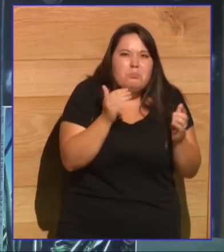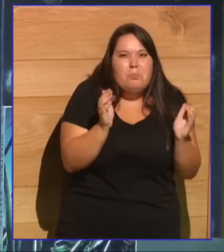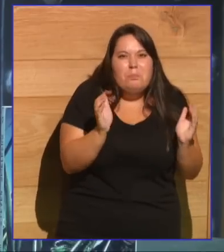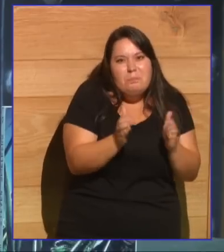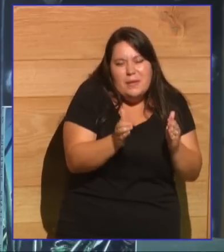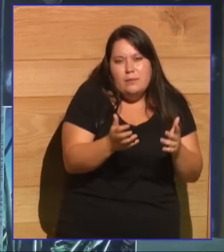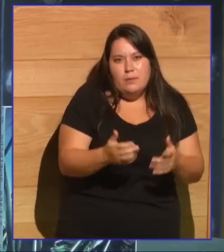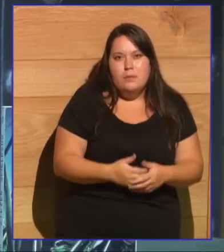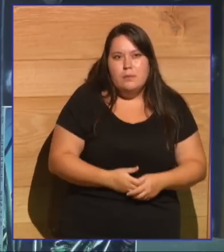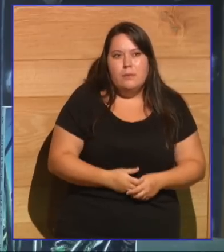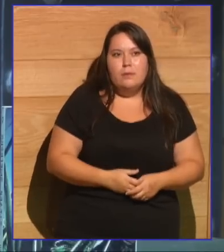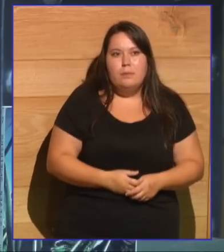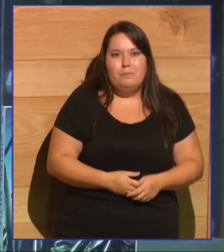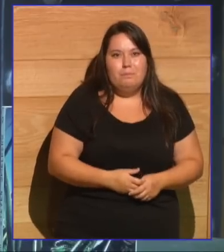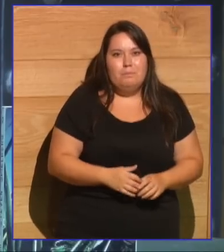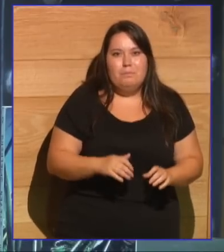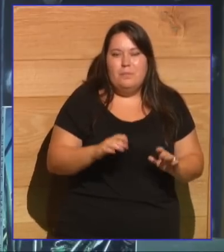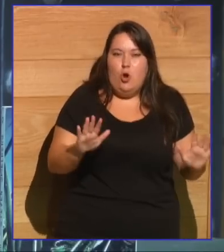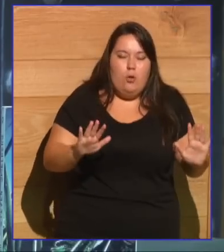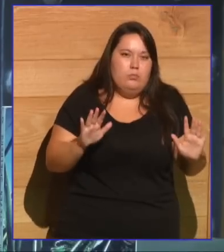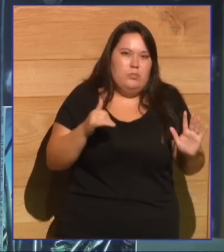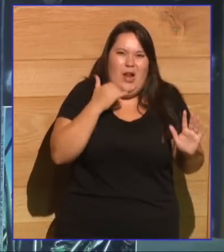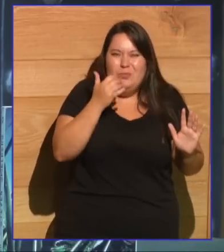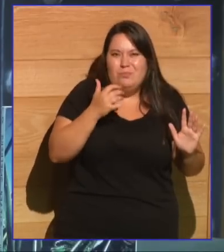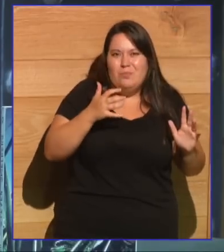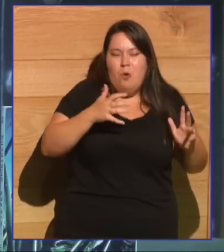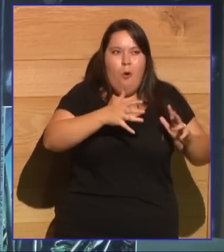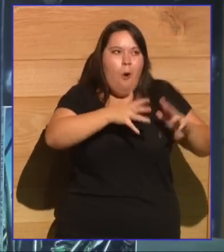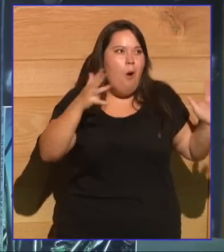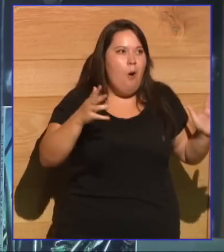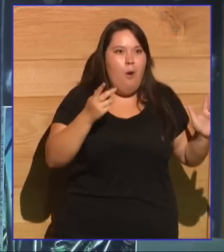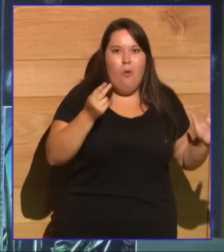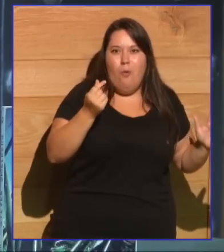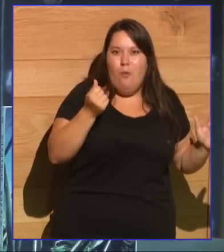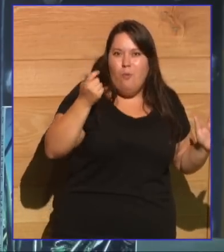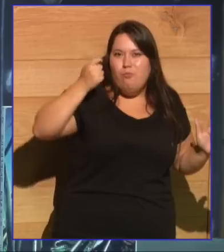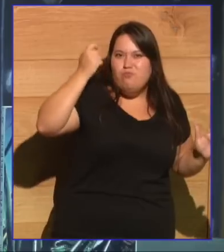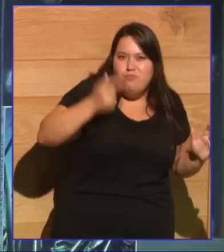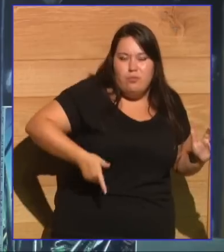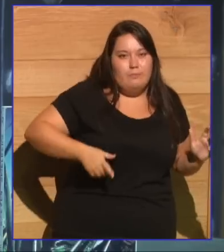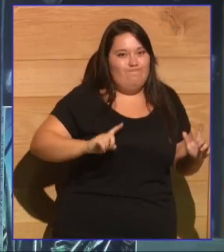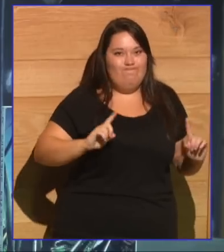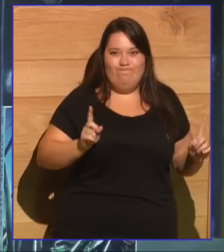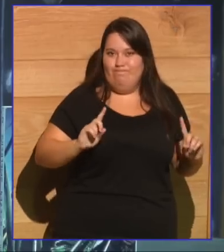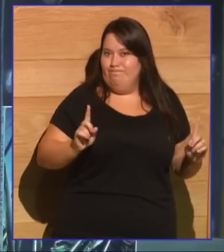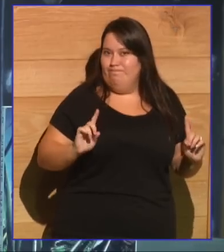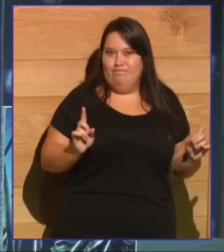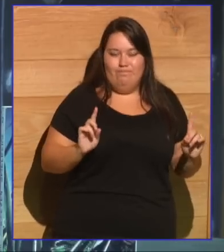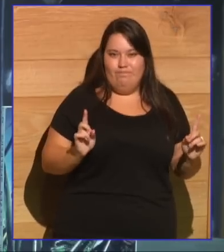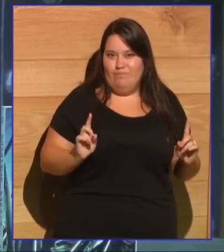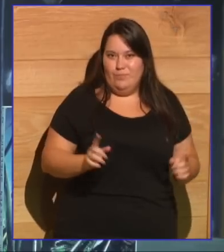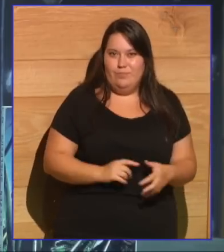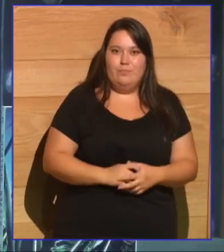película minúscula pero no es en absoluto una gran superproducción es una película que cuesta la media de lo que costaba una película mediana